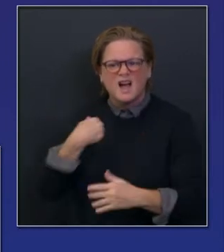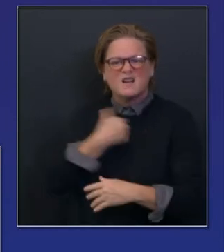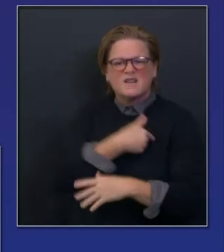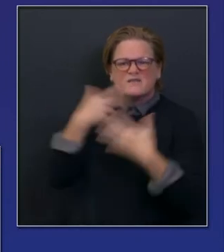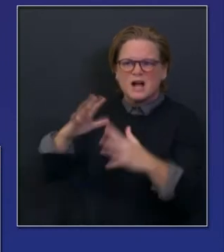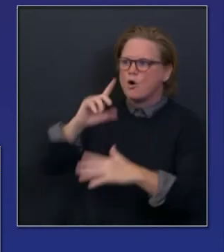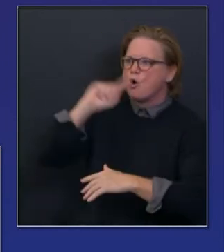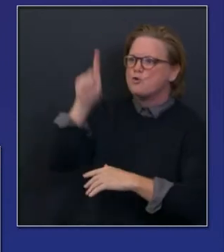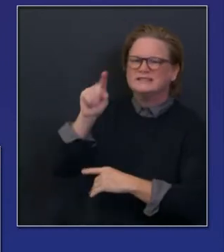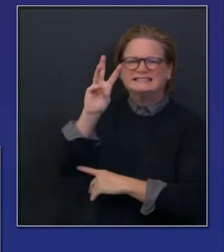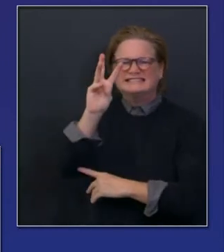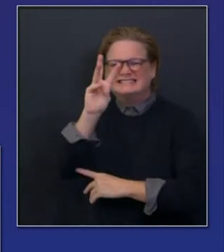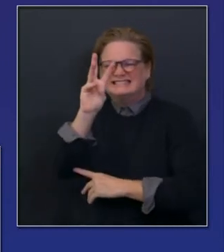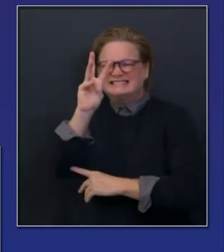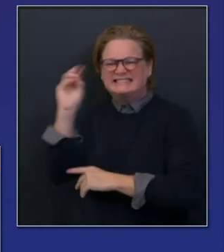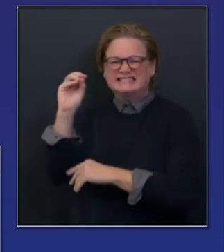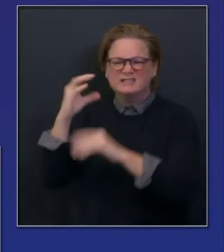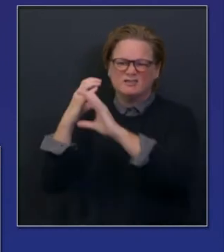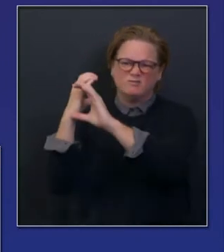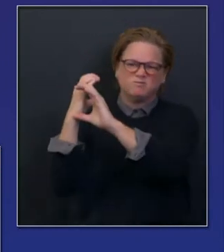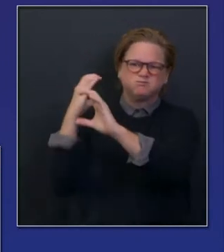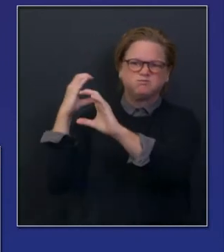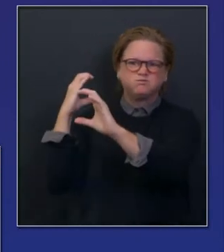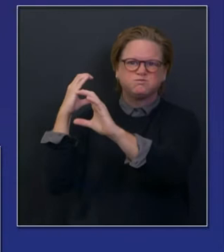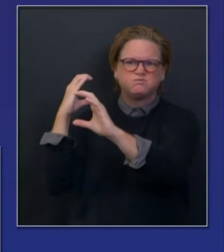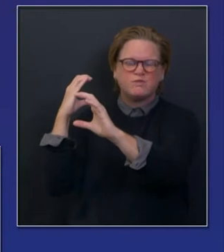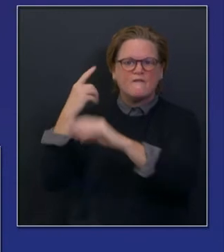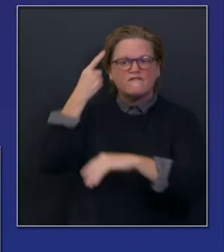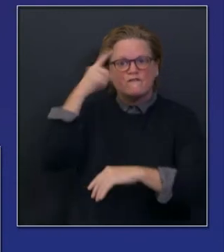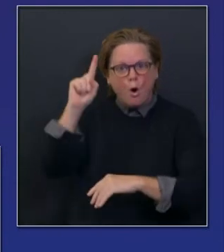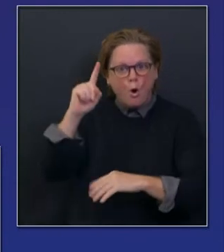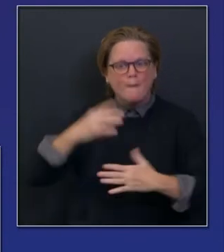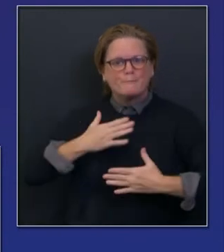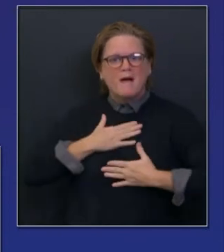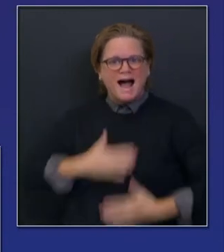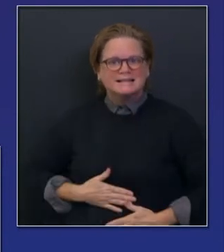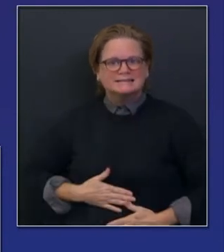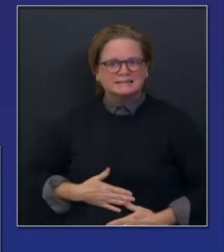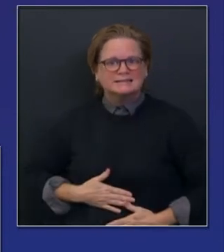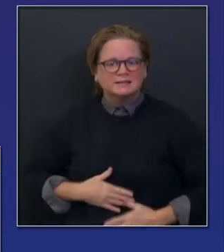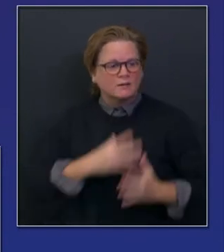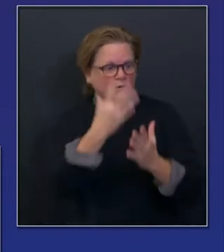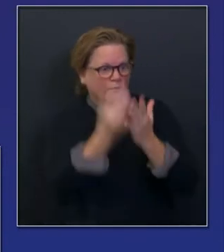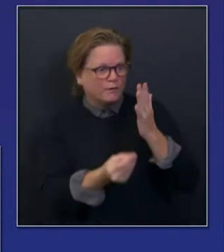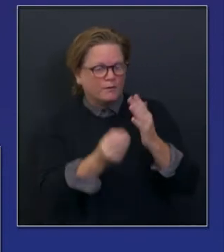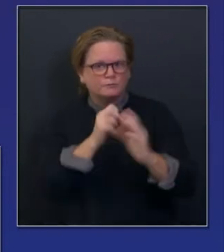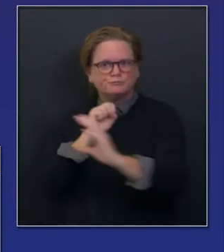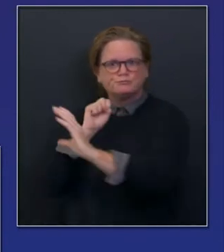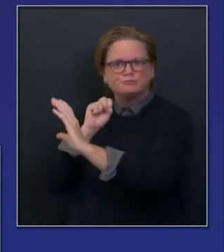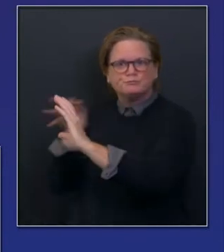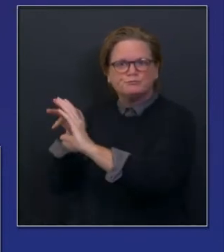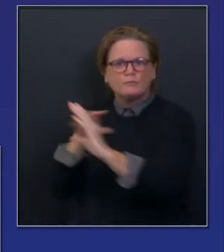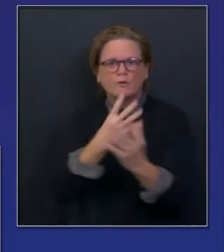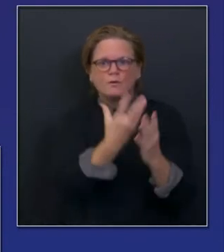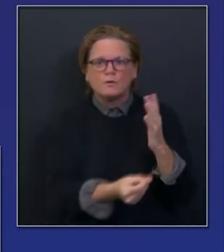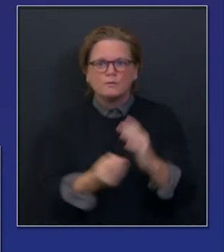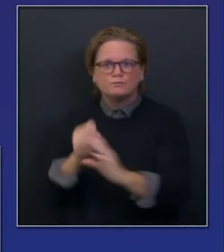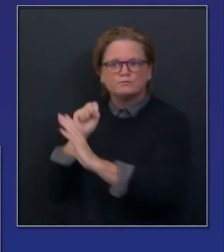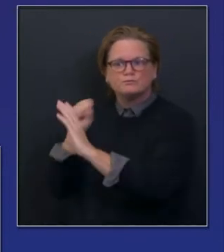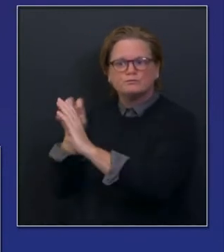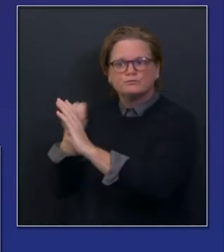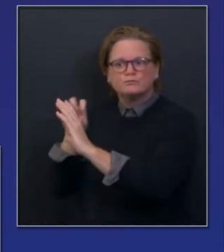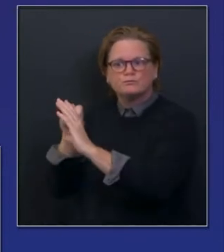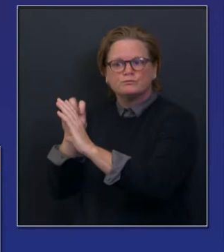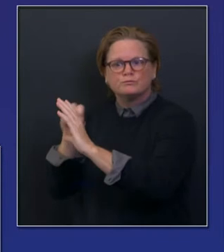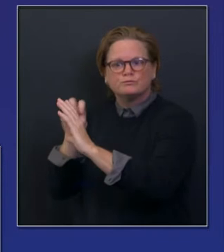para unidades de almacenaje de refrigeración en hospitales y condados. Acabamos de pedir